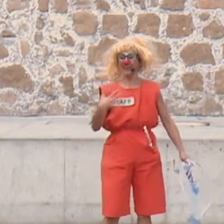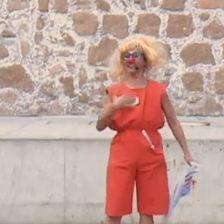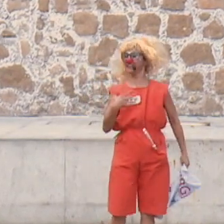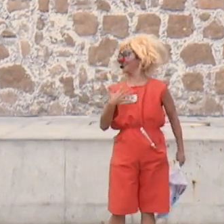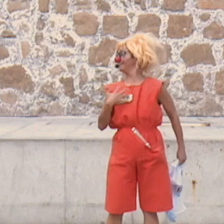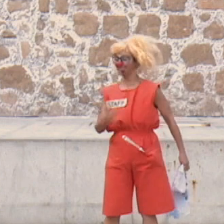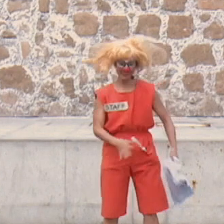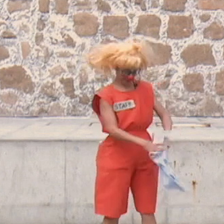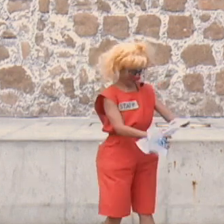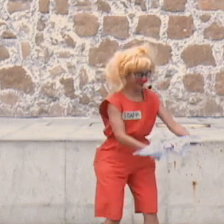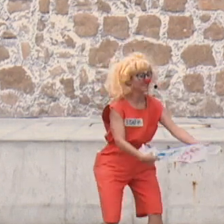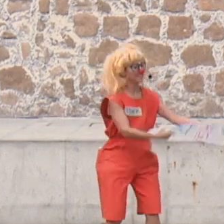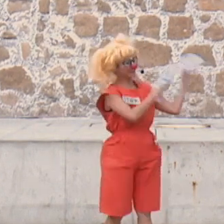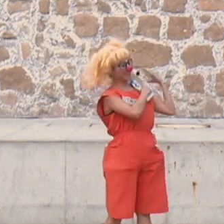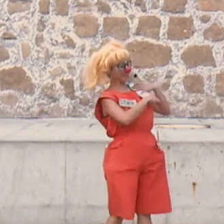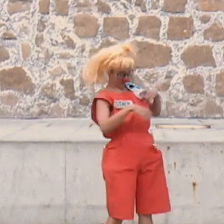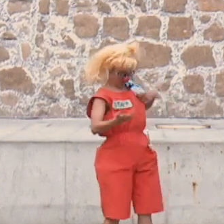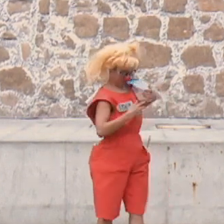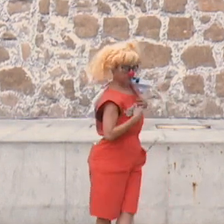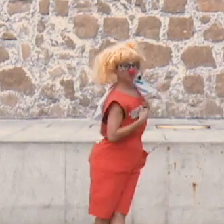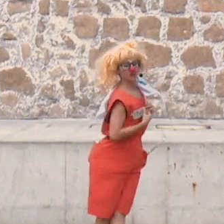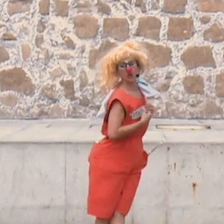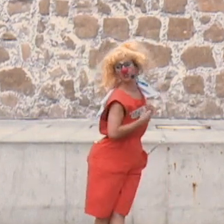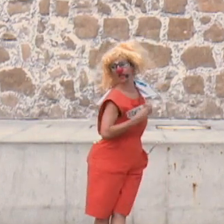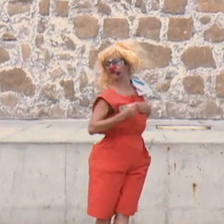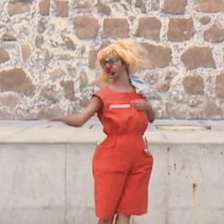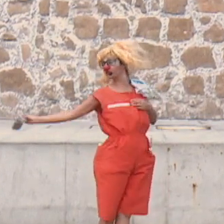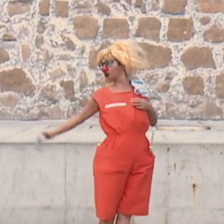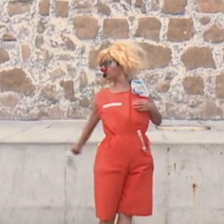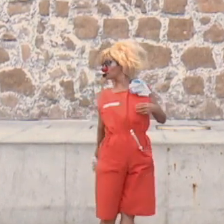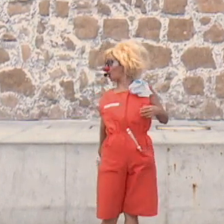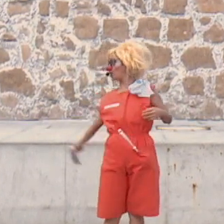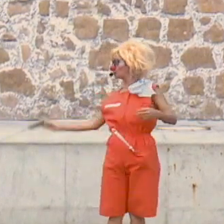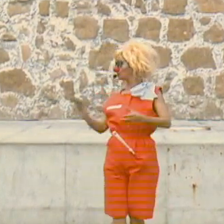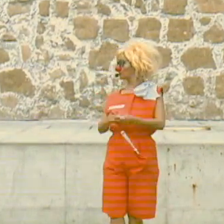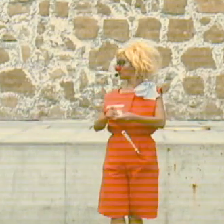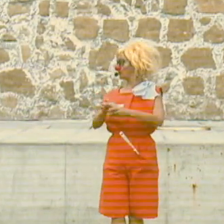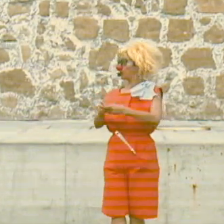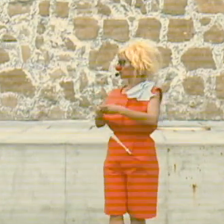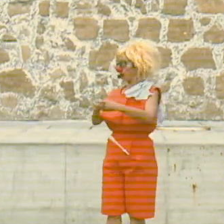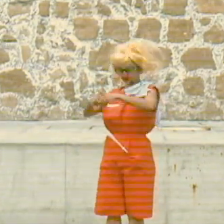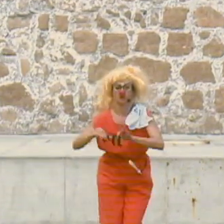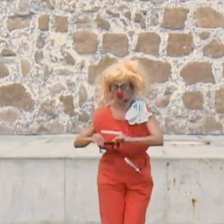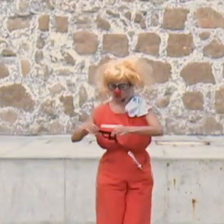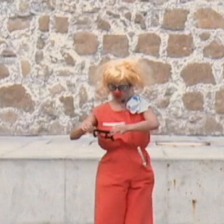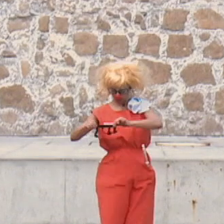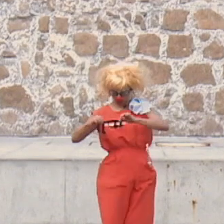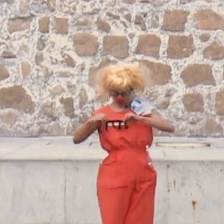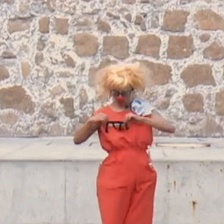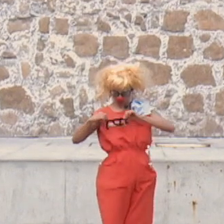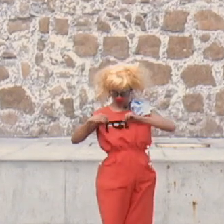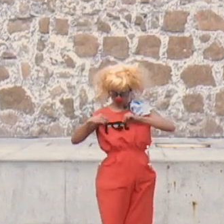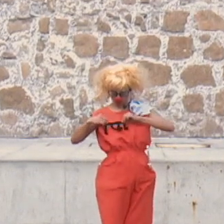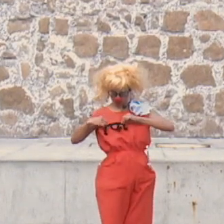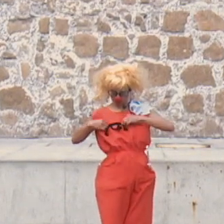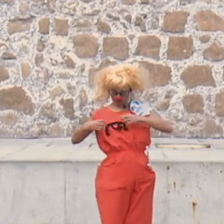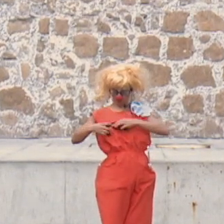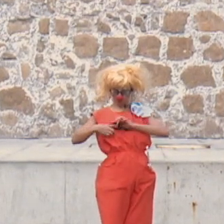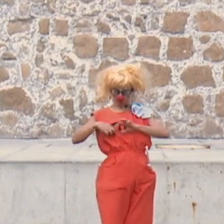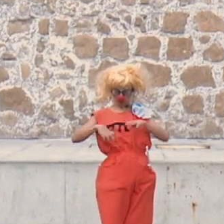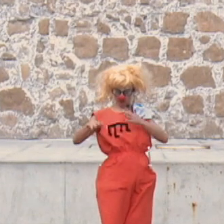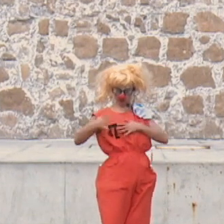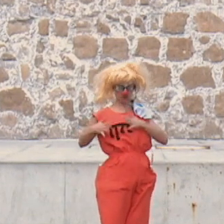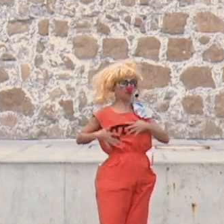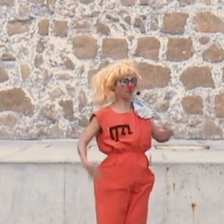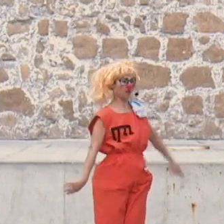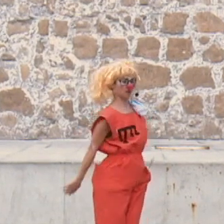sala, ¿no? Que te permite estas cuestiones de los códigos teatrales dentro de las salas y en los espacios fuera de la sala, ¿no? Y en el